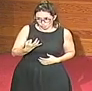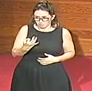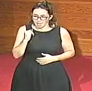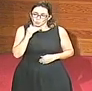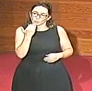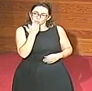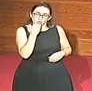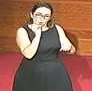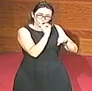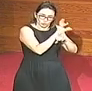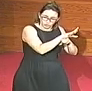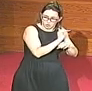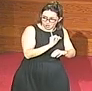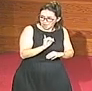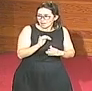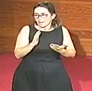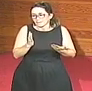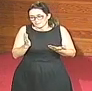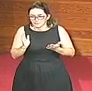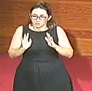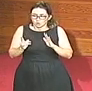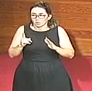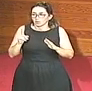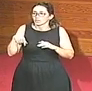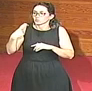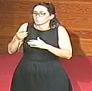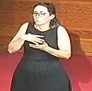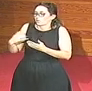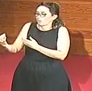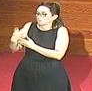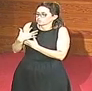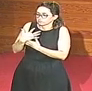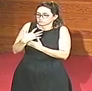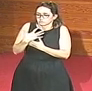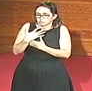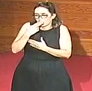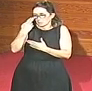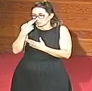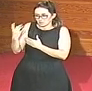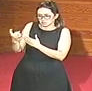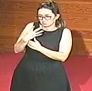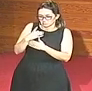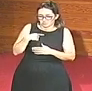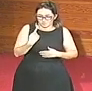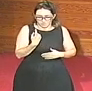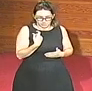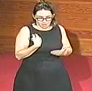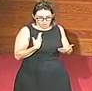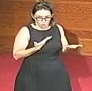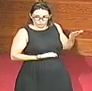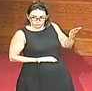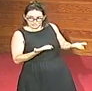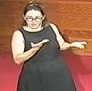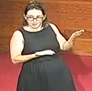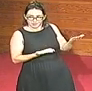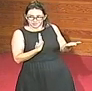marco que proteja. Luego de verificación, porque también te pueden filtrar cosas interesadas, que esto también está a la orden del día, y parecen informadores,